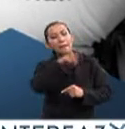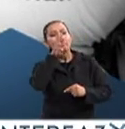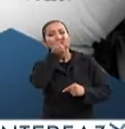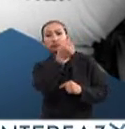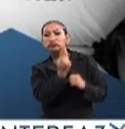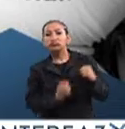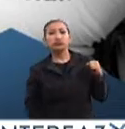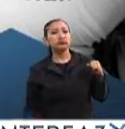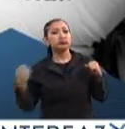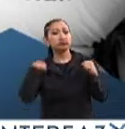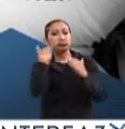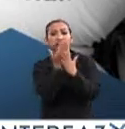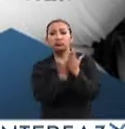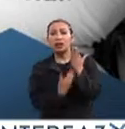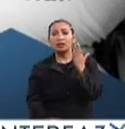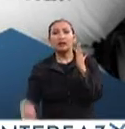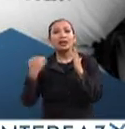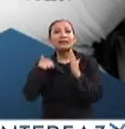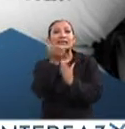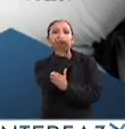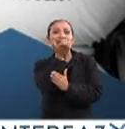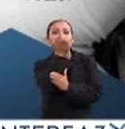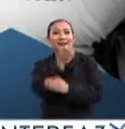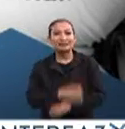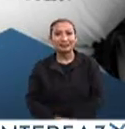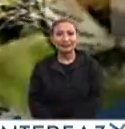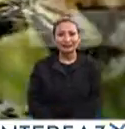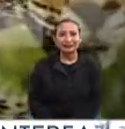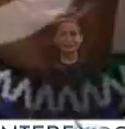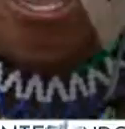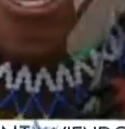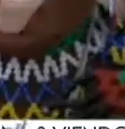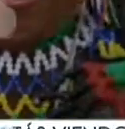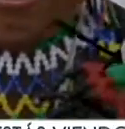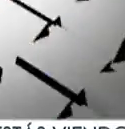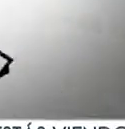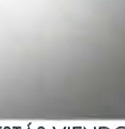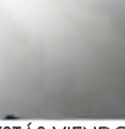como una de las mejores ilustradoras de la República Checa.